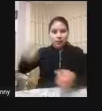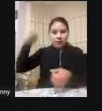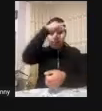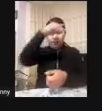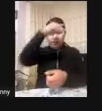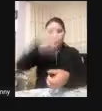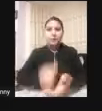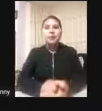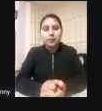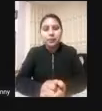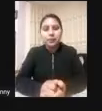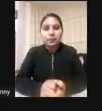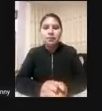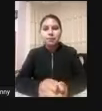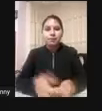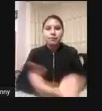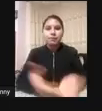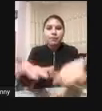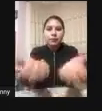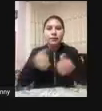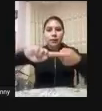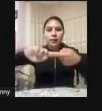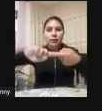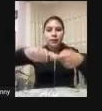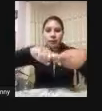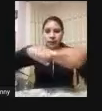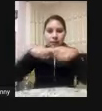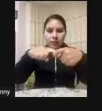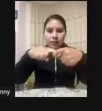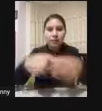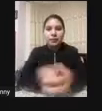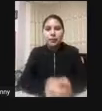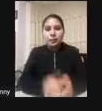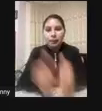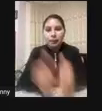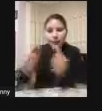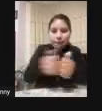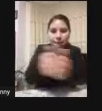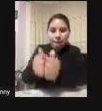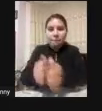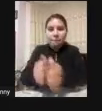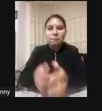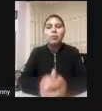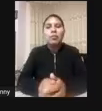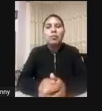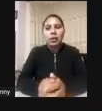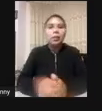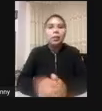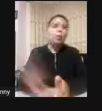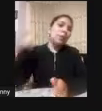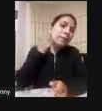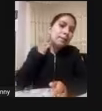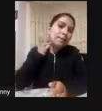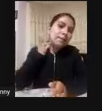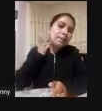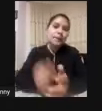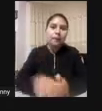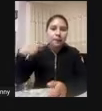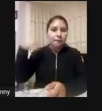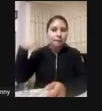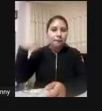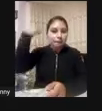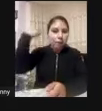Queridos amigos, gracias por acompañarnos a través de la página de Facebook. Estamos en Gobierno Autónomo